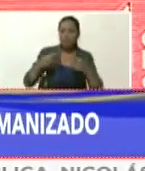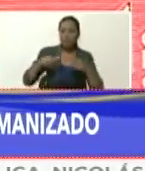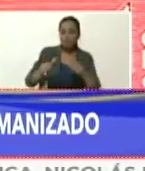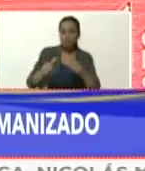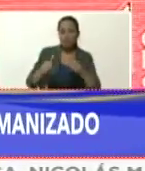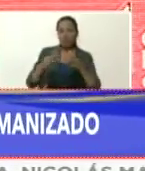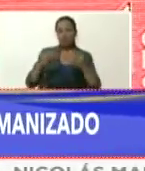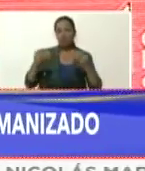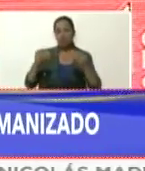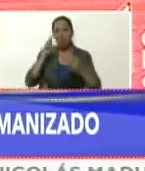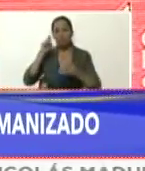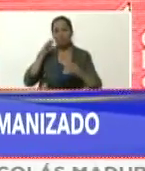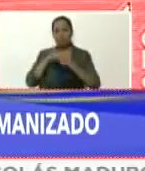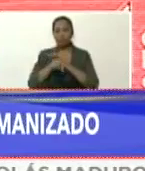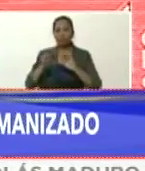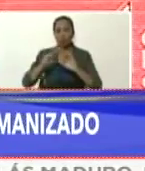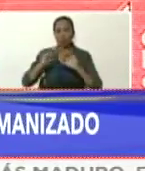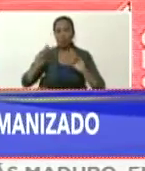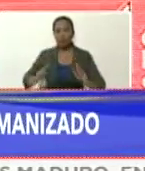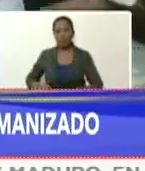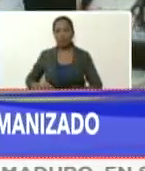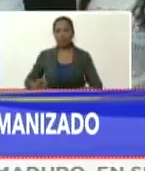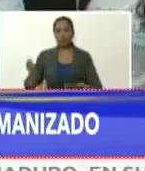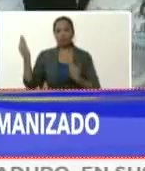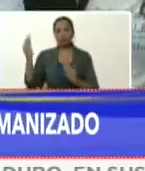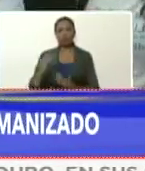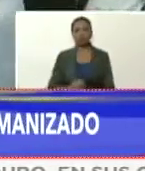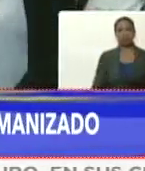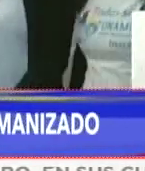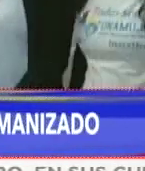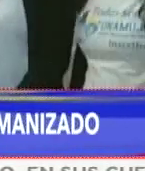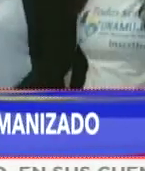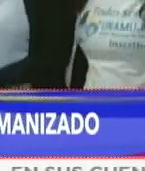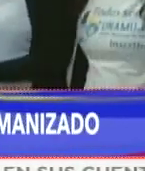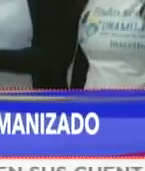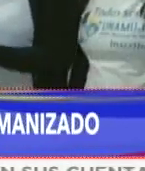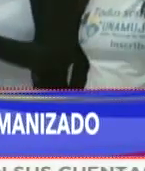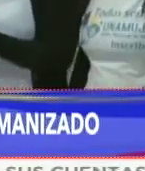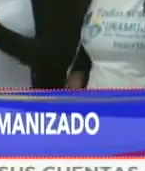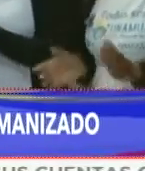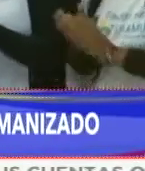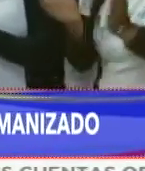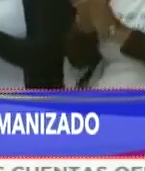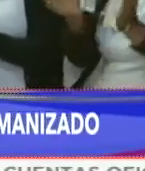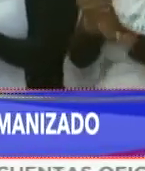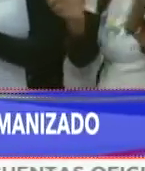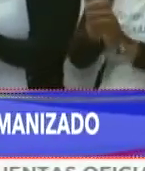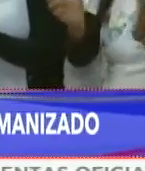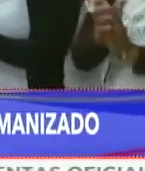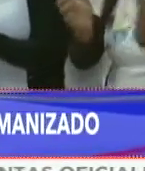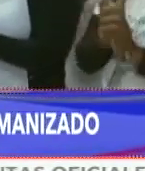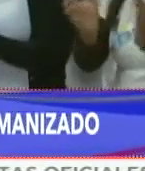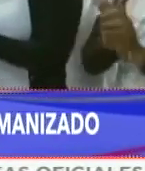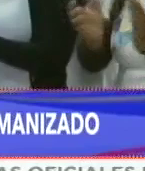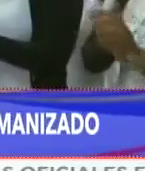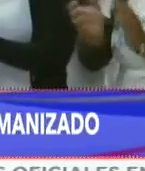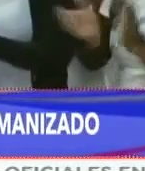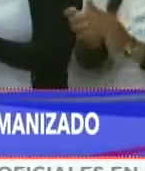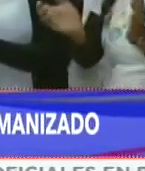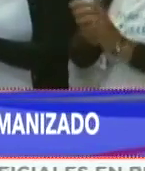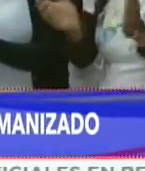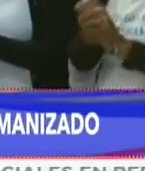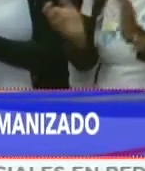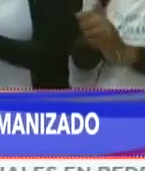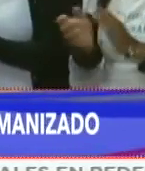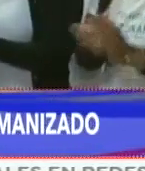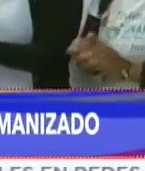humanizado 100%. Adelante, por favor. Gracias por el pase, presidente. Nos encontramos en la maternidad